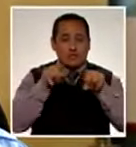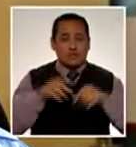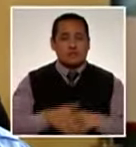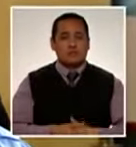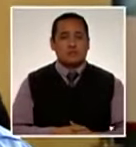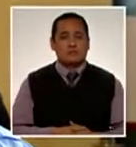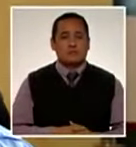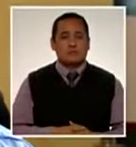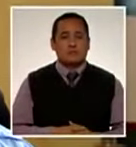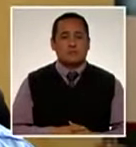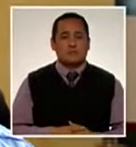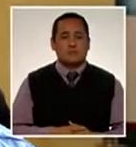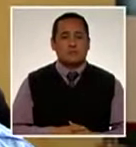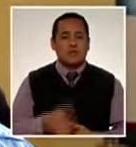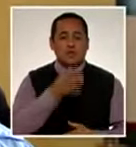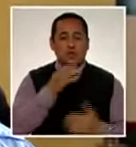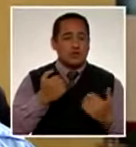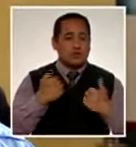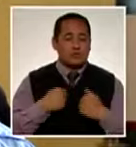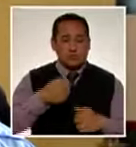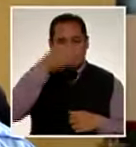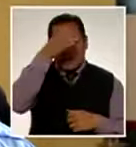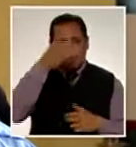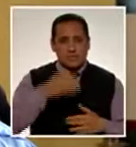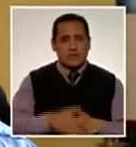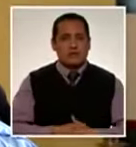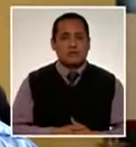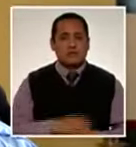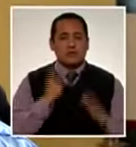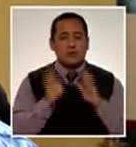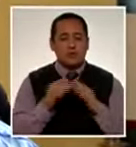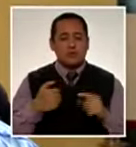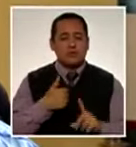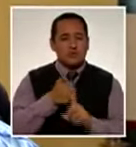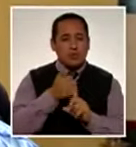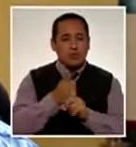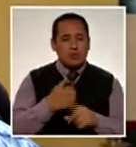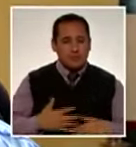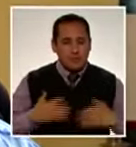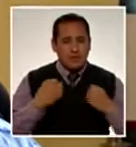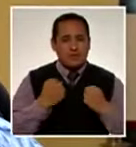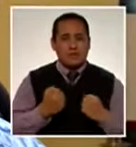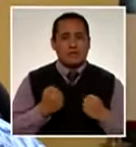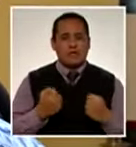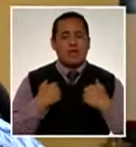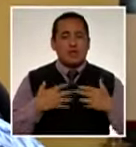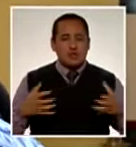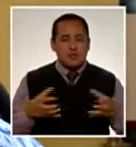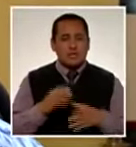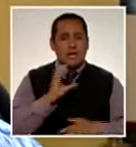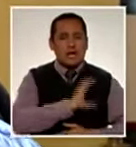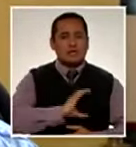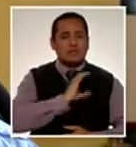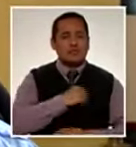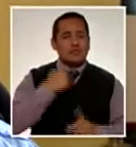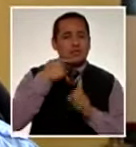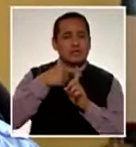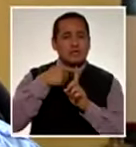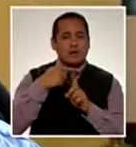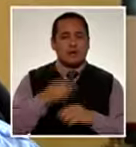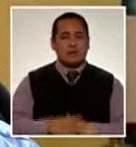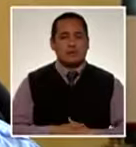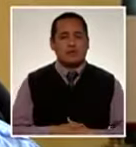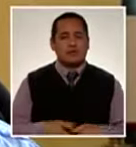pasando ustedes. We don't have the capacity. No tenemos la capacidad in our own strength, en nuestra propia in fortaleza, our own positive attitude, en nuestra